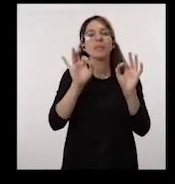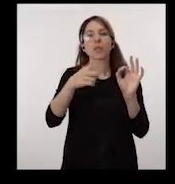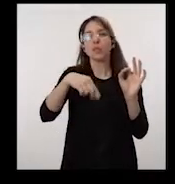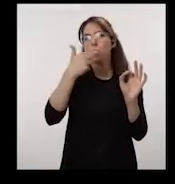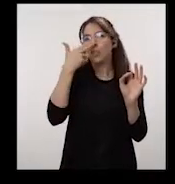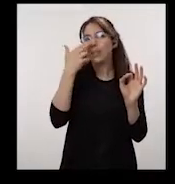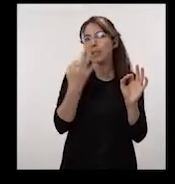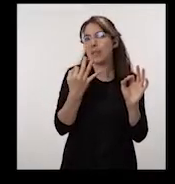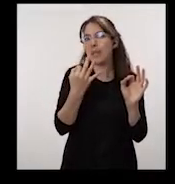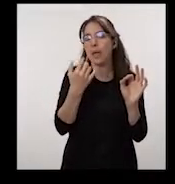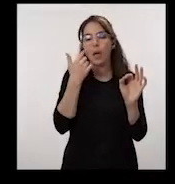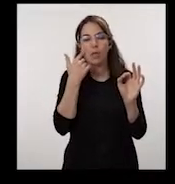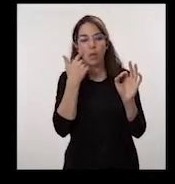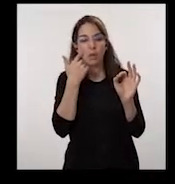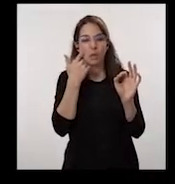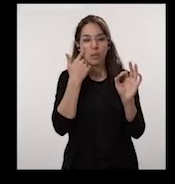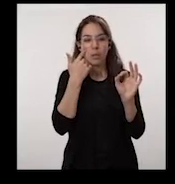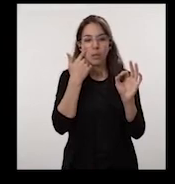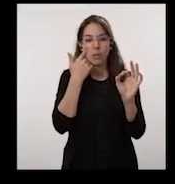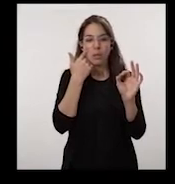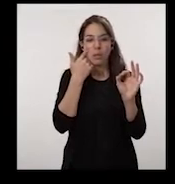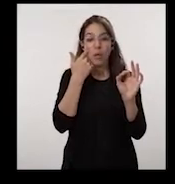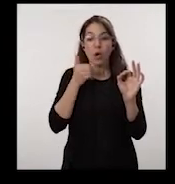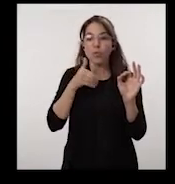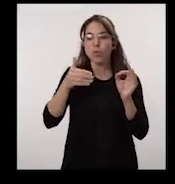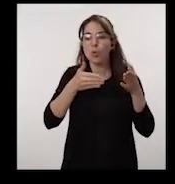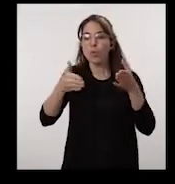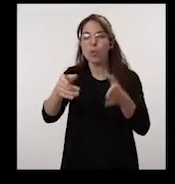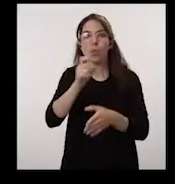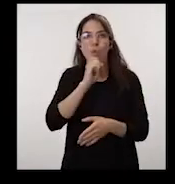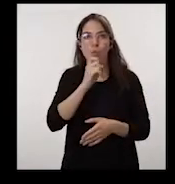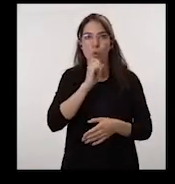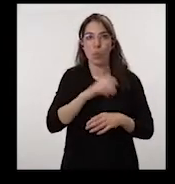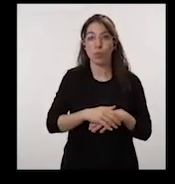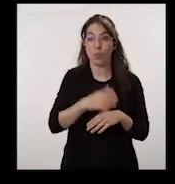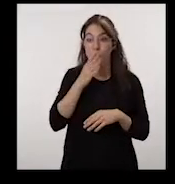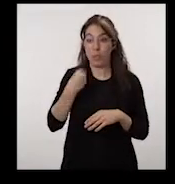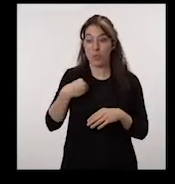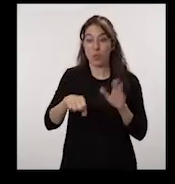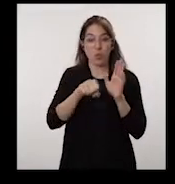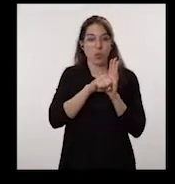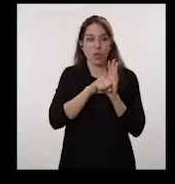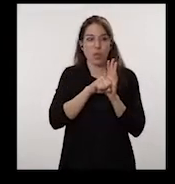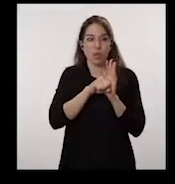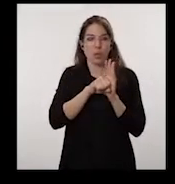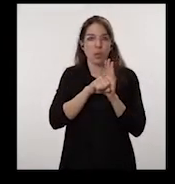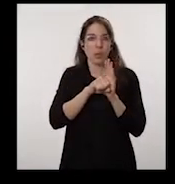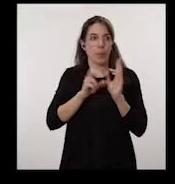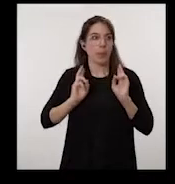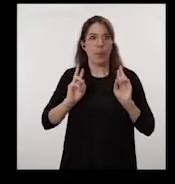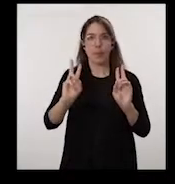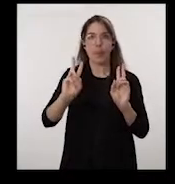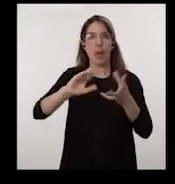interesa la ruta o el camino de acción de cara de cara a futuro porque este es un sello que es que es vivo una vez que